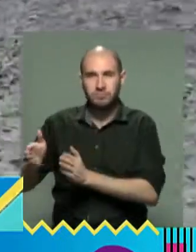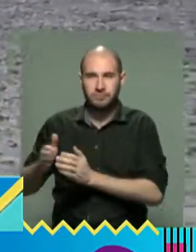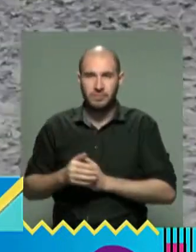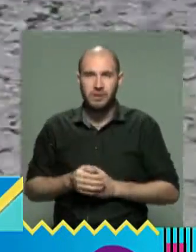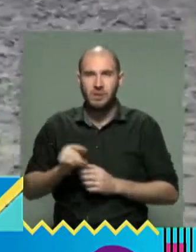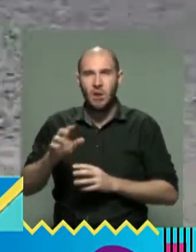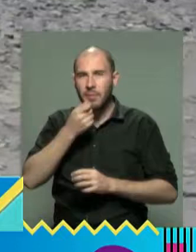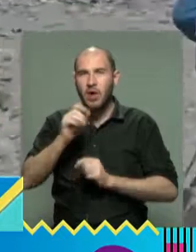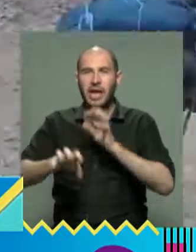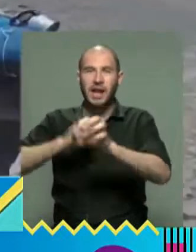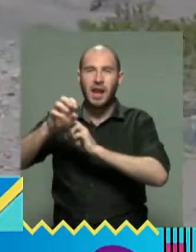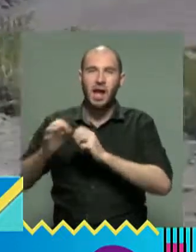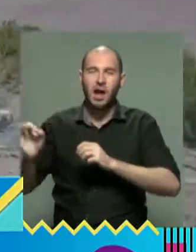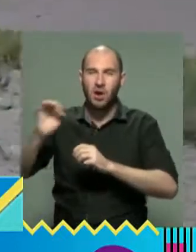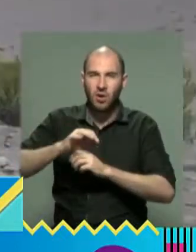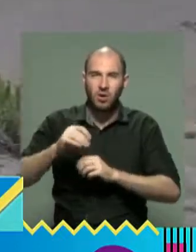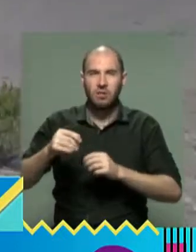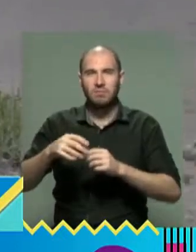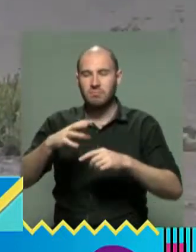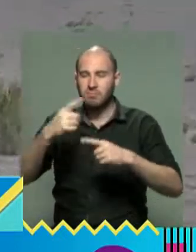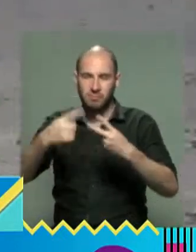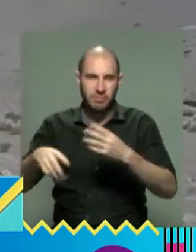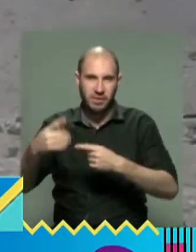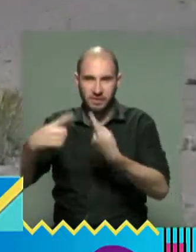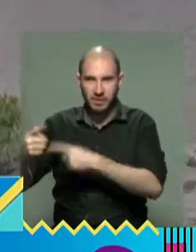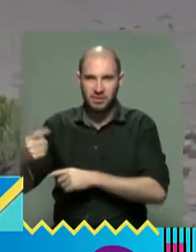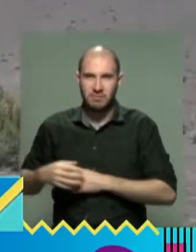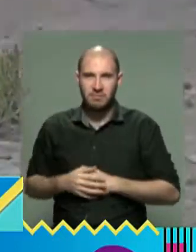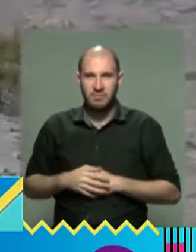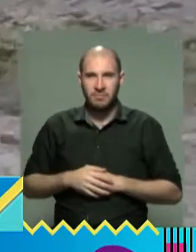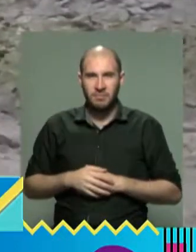con escalada o desarrollar con rapeles, en el que